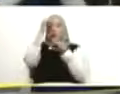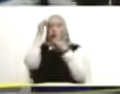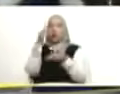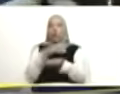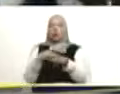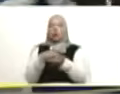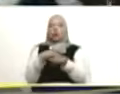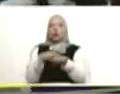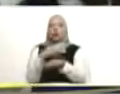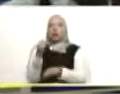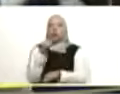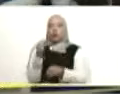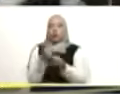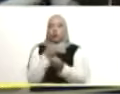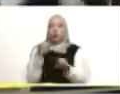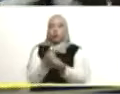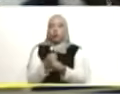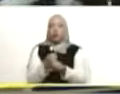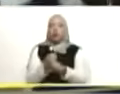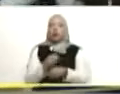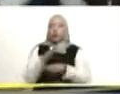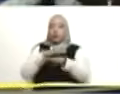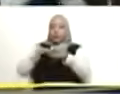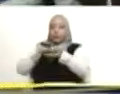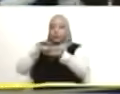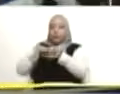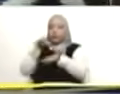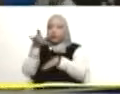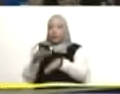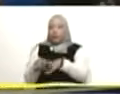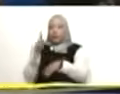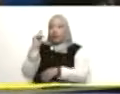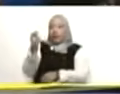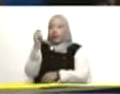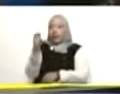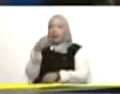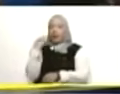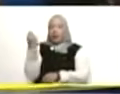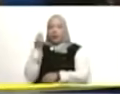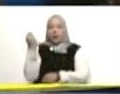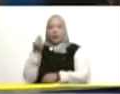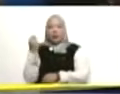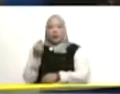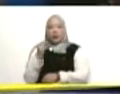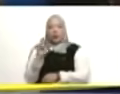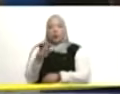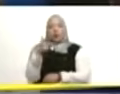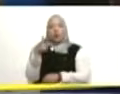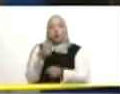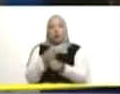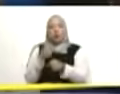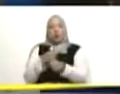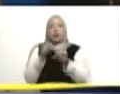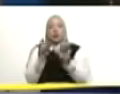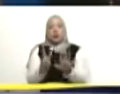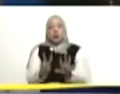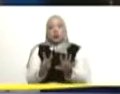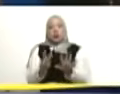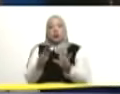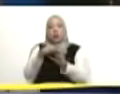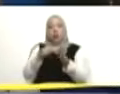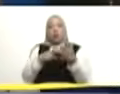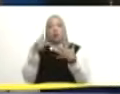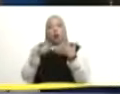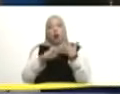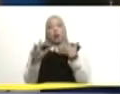ministra Gabriela Jiménez, póngase en la tarea con la juventud. En tercer lugar, Vértice 7, tercer